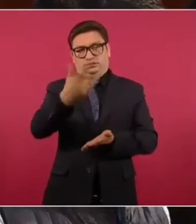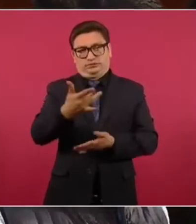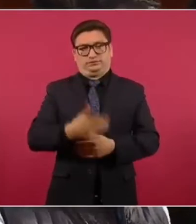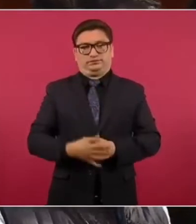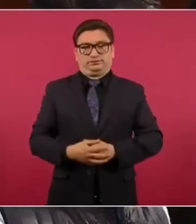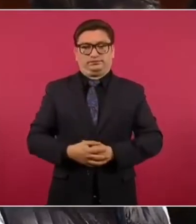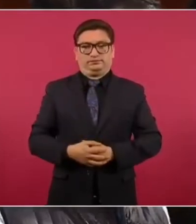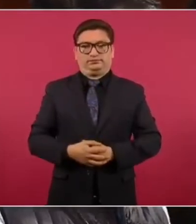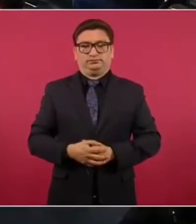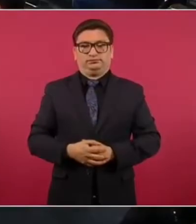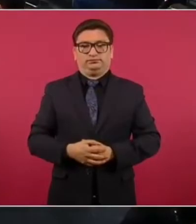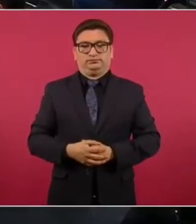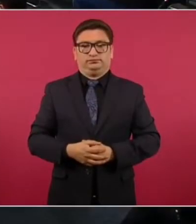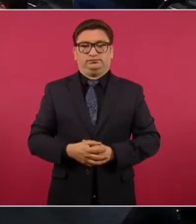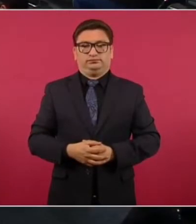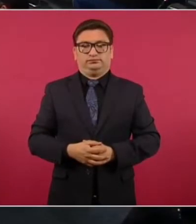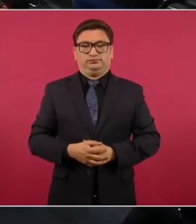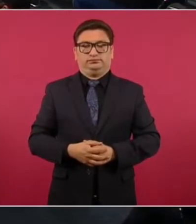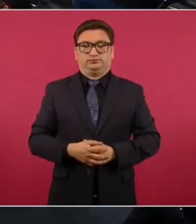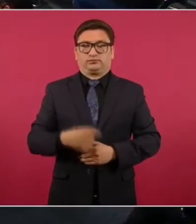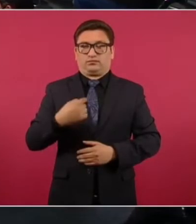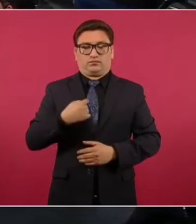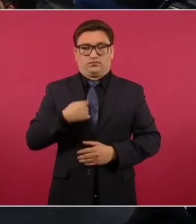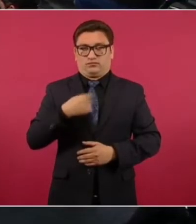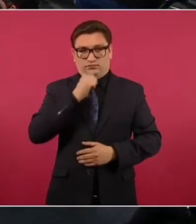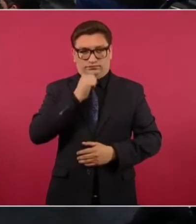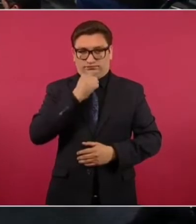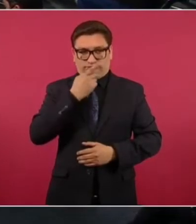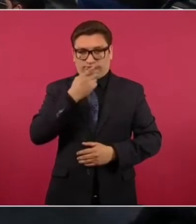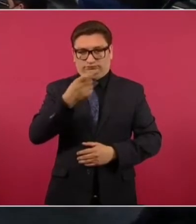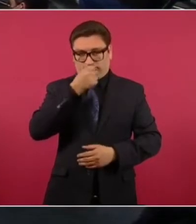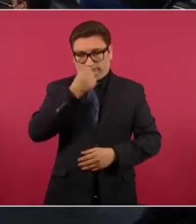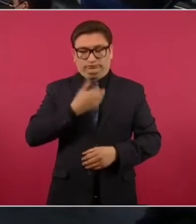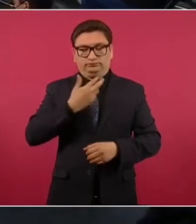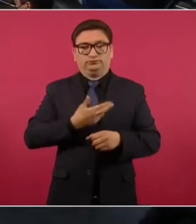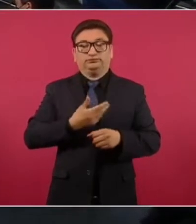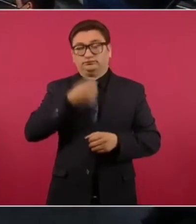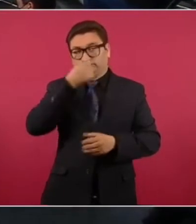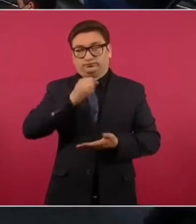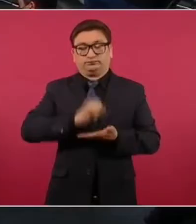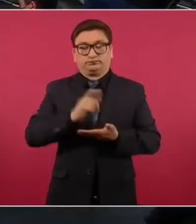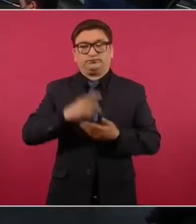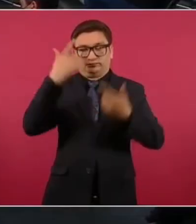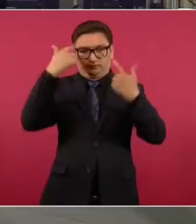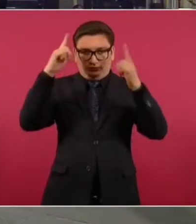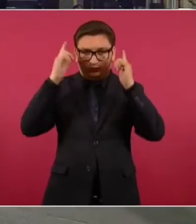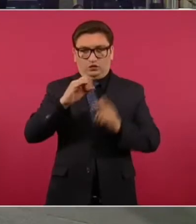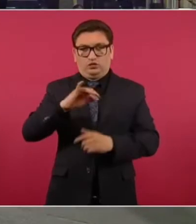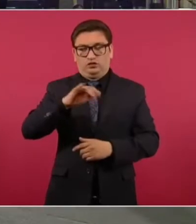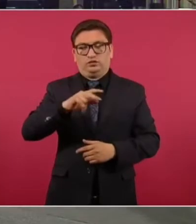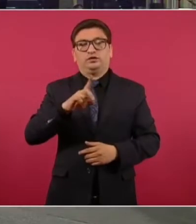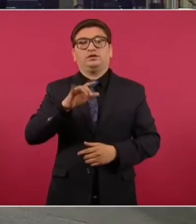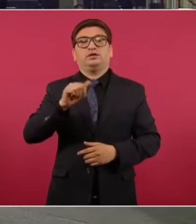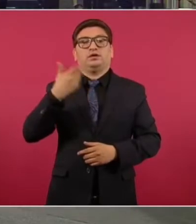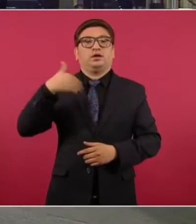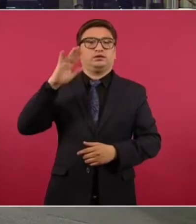ella. No he tenido oportunidad de agradecerle al secretario almirante Ojeda después de esa